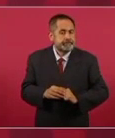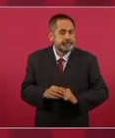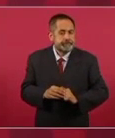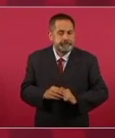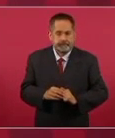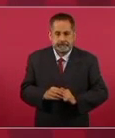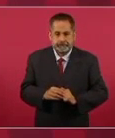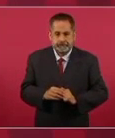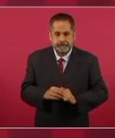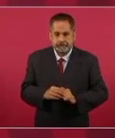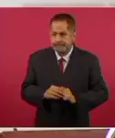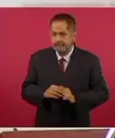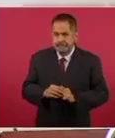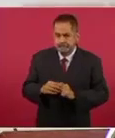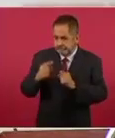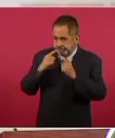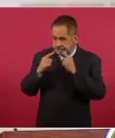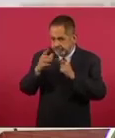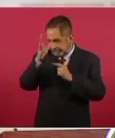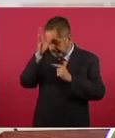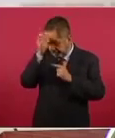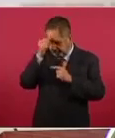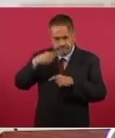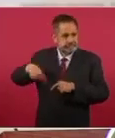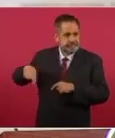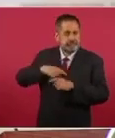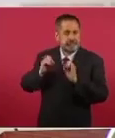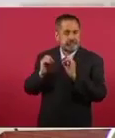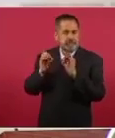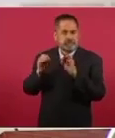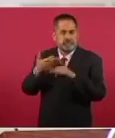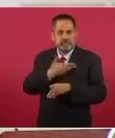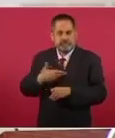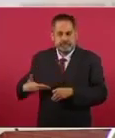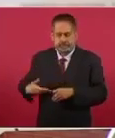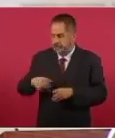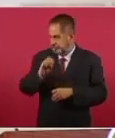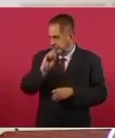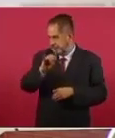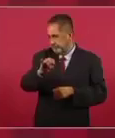por acuerdo de la presidencia pasa